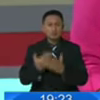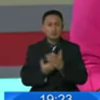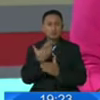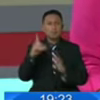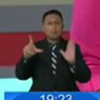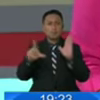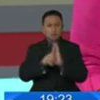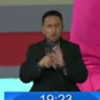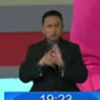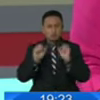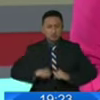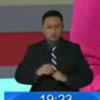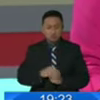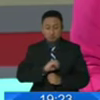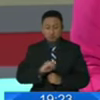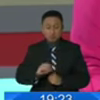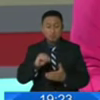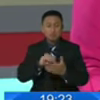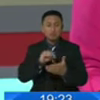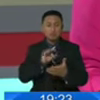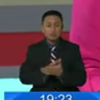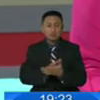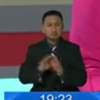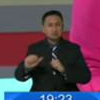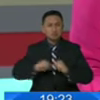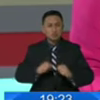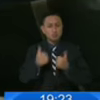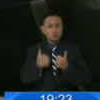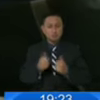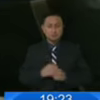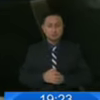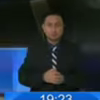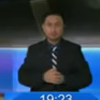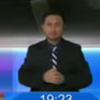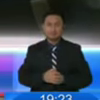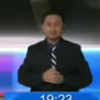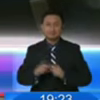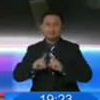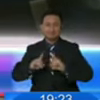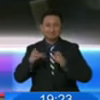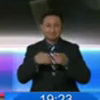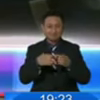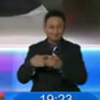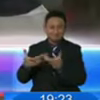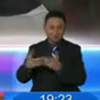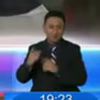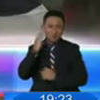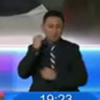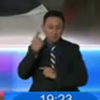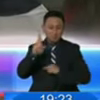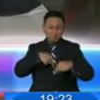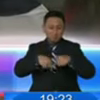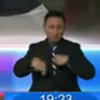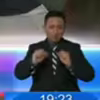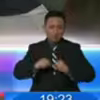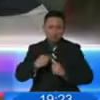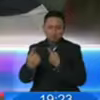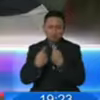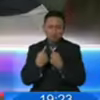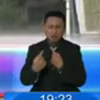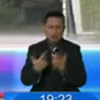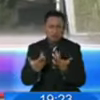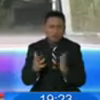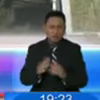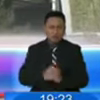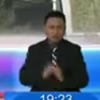políticas y la implementación de una verdadera gestión. Distintos sectores y expertos en temas viales se reunieron para, a través del diálogo,